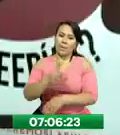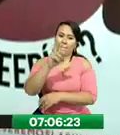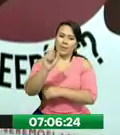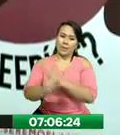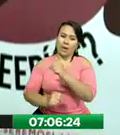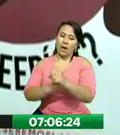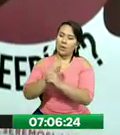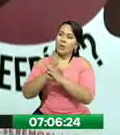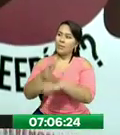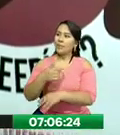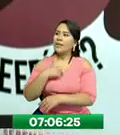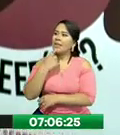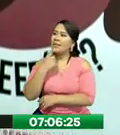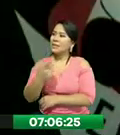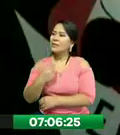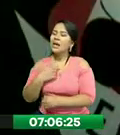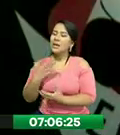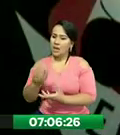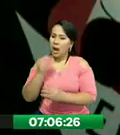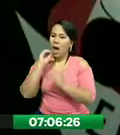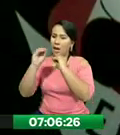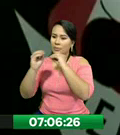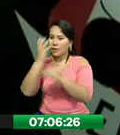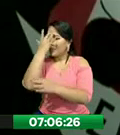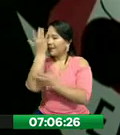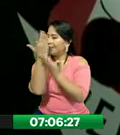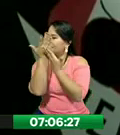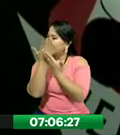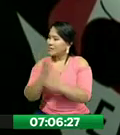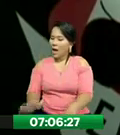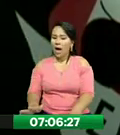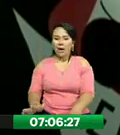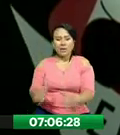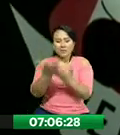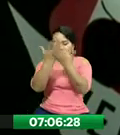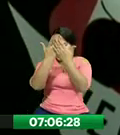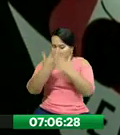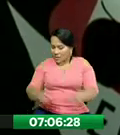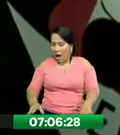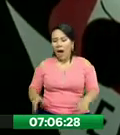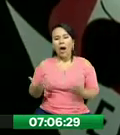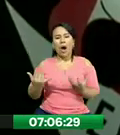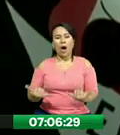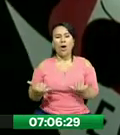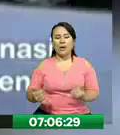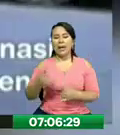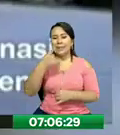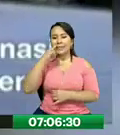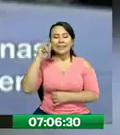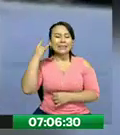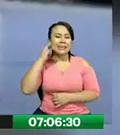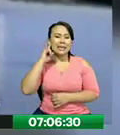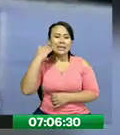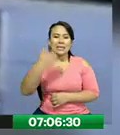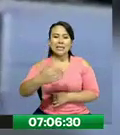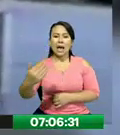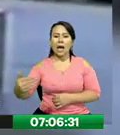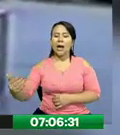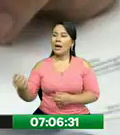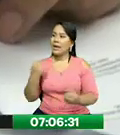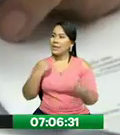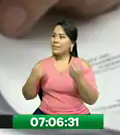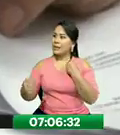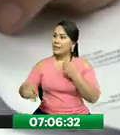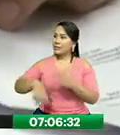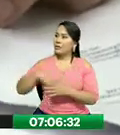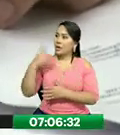dicen que quieren ser las últimas. Romper el silencio también cuida a las niñas que actualmente están en el gimnasio. Uno de los casos fue denunciado hace